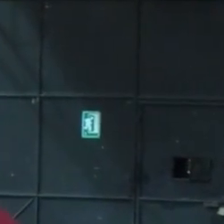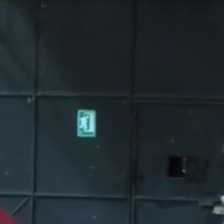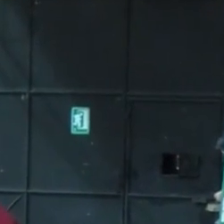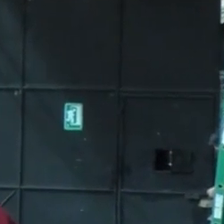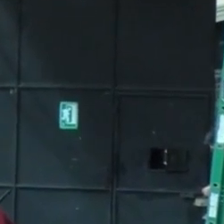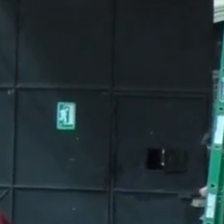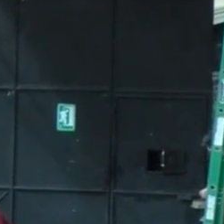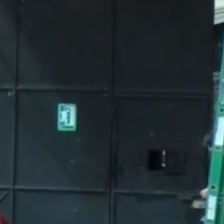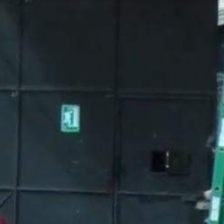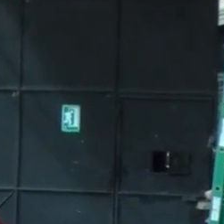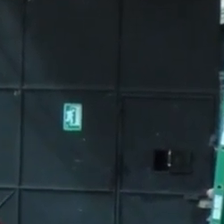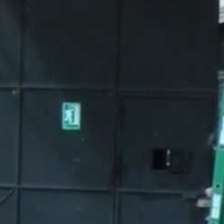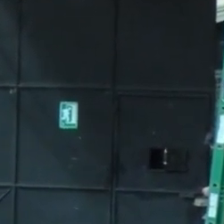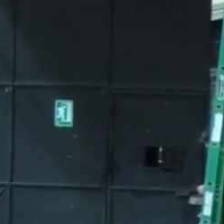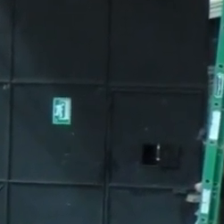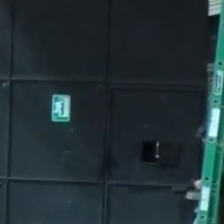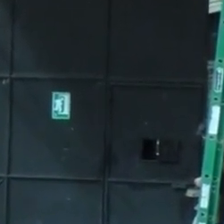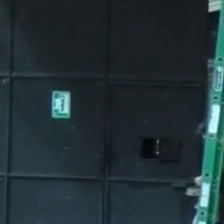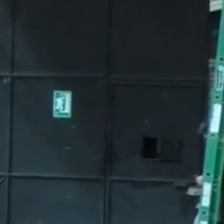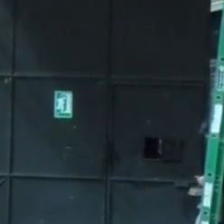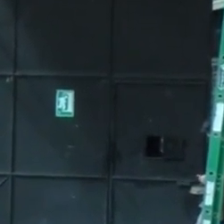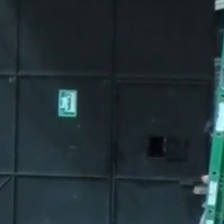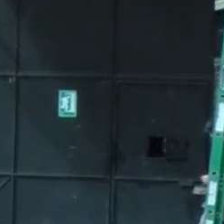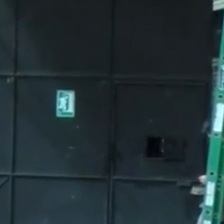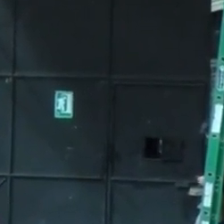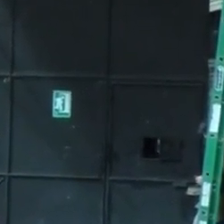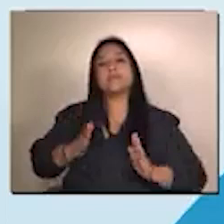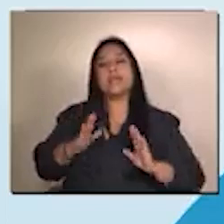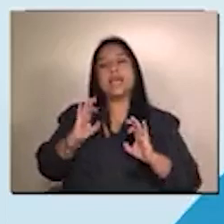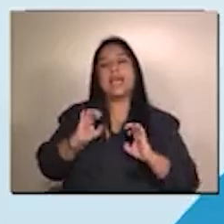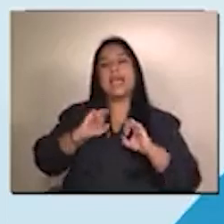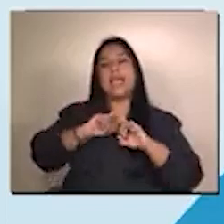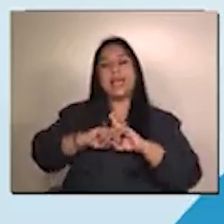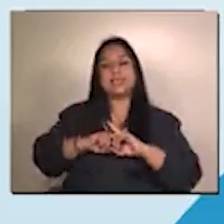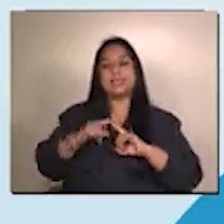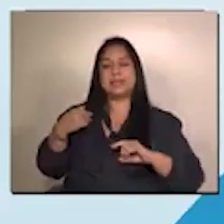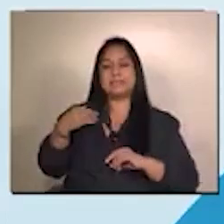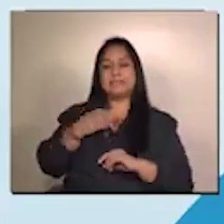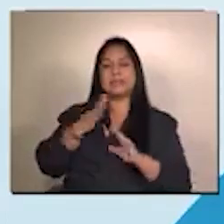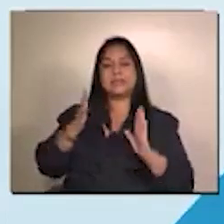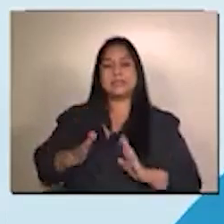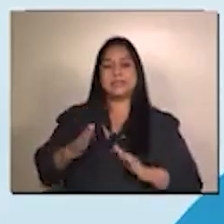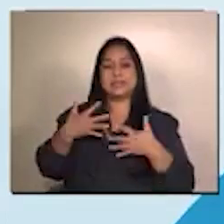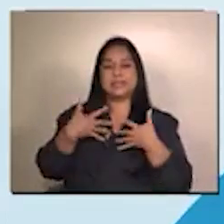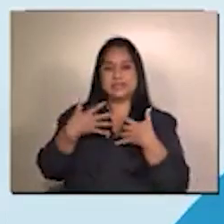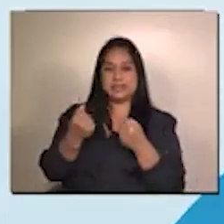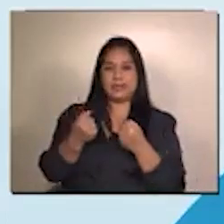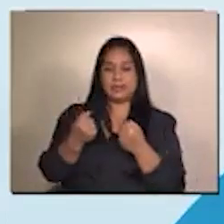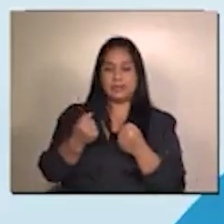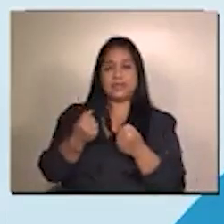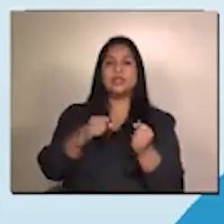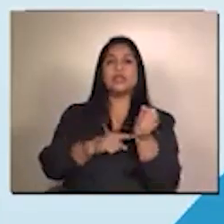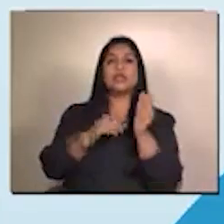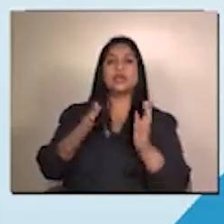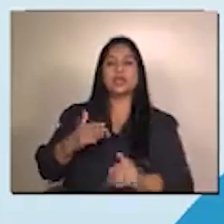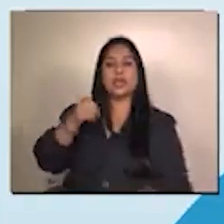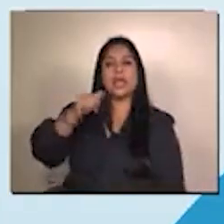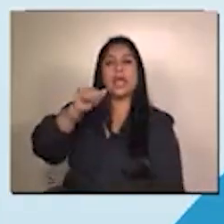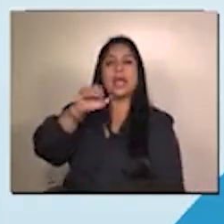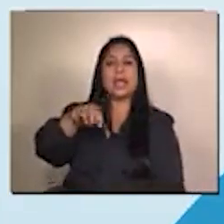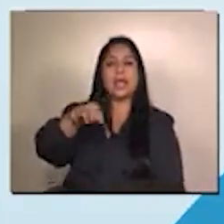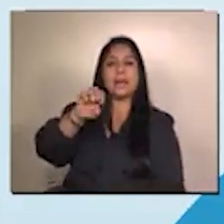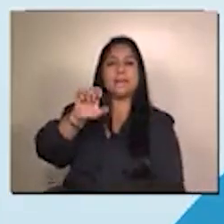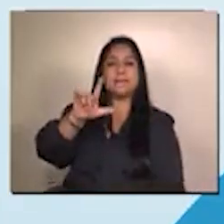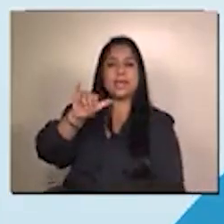firmó y quien otorgó el contrato es la señora ministra, ex ministra de Salud Pública y Asistencia Social, la doctora María Amelia Flores.